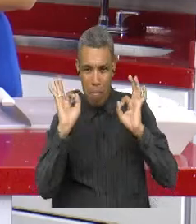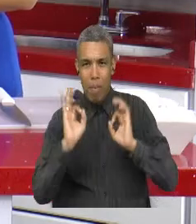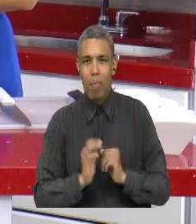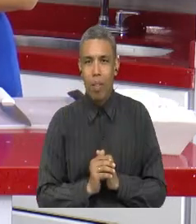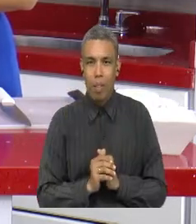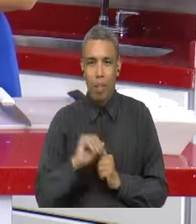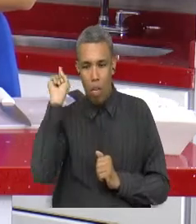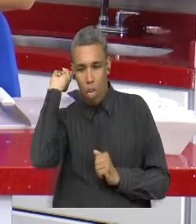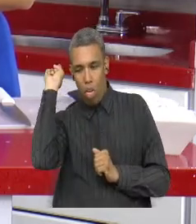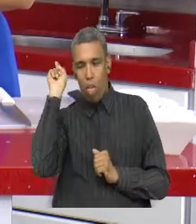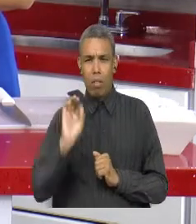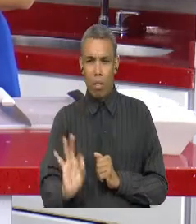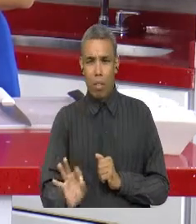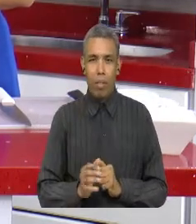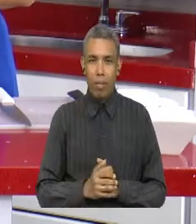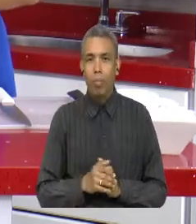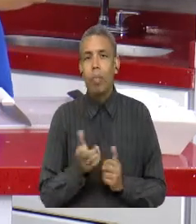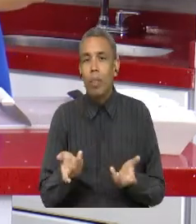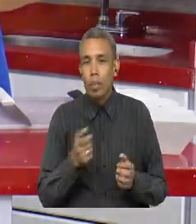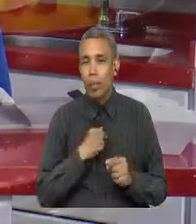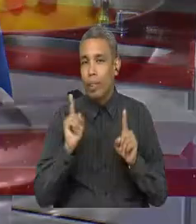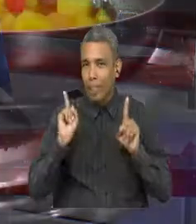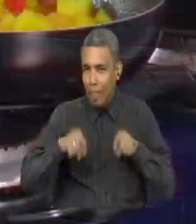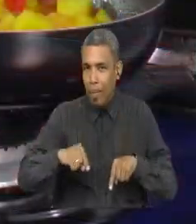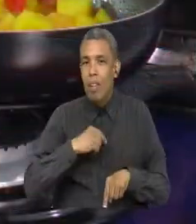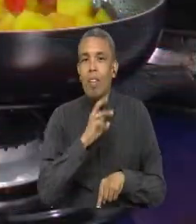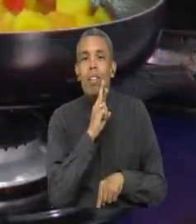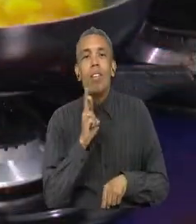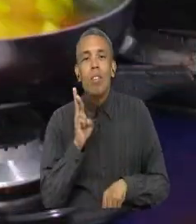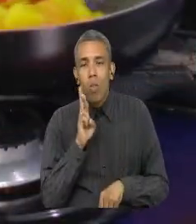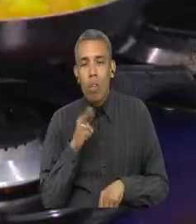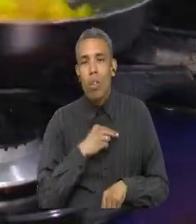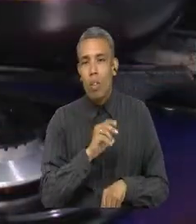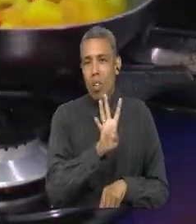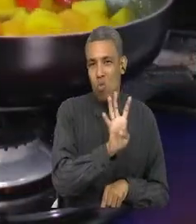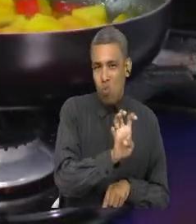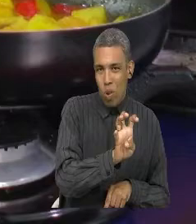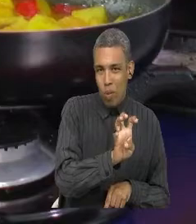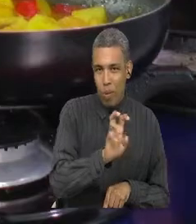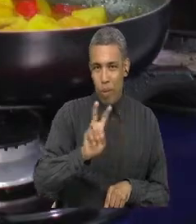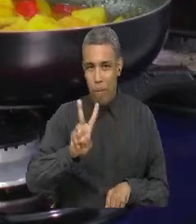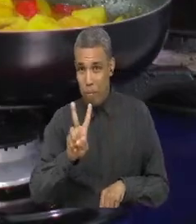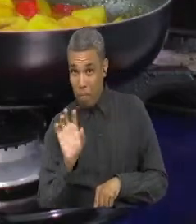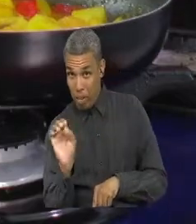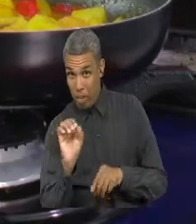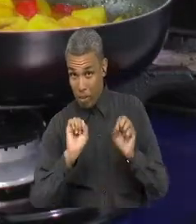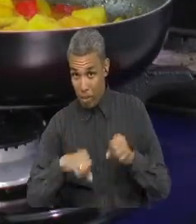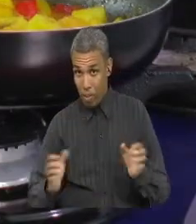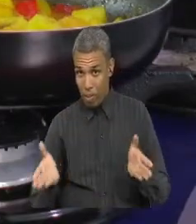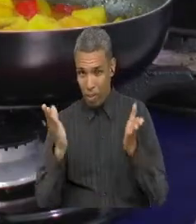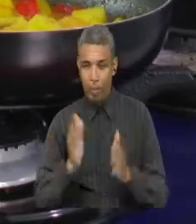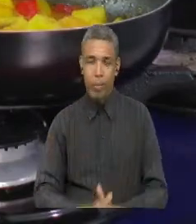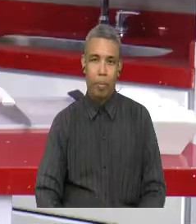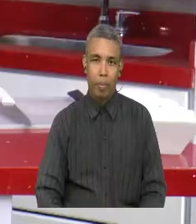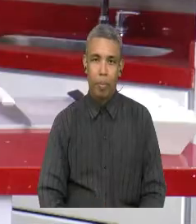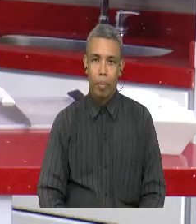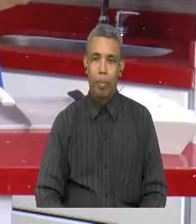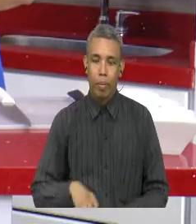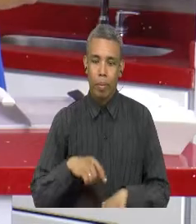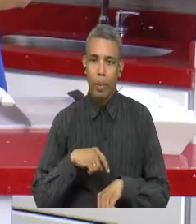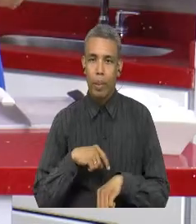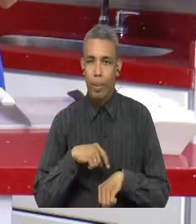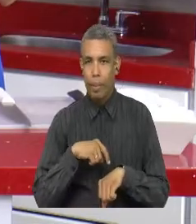obviamente en su restaurante 920 también las esperamos. Sí, señor, ya saben, queridas televidentes, 10:30 en punto de lunes